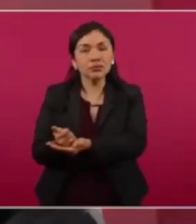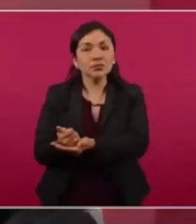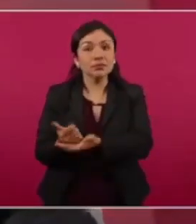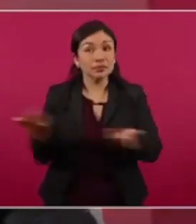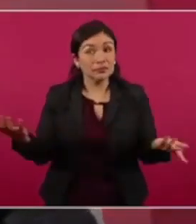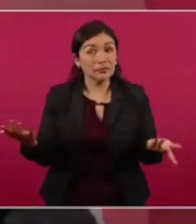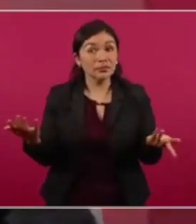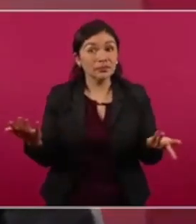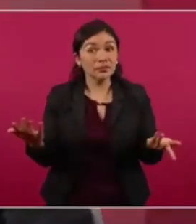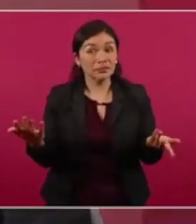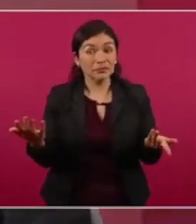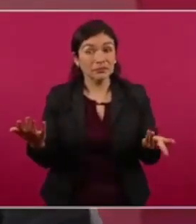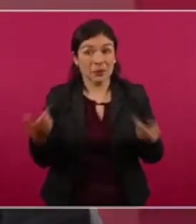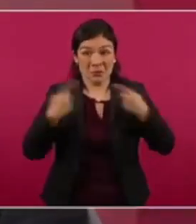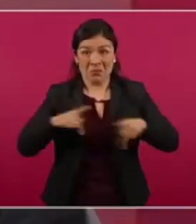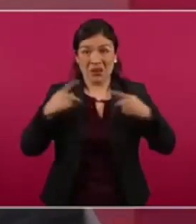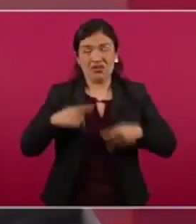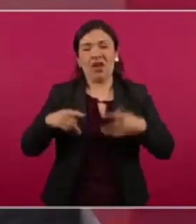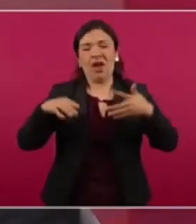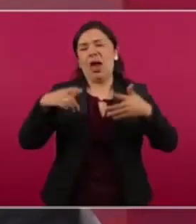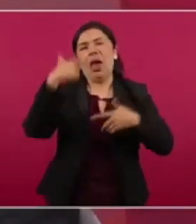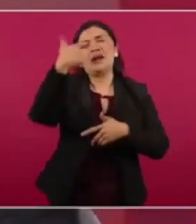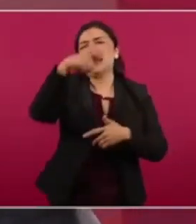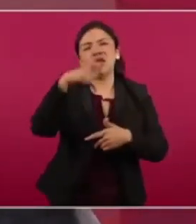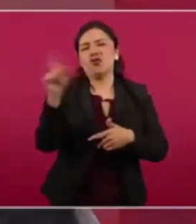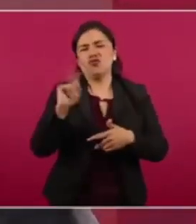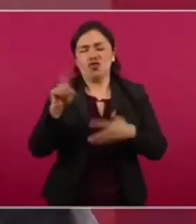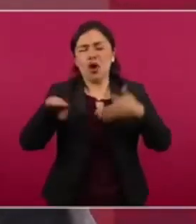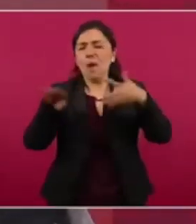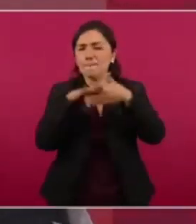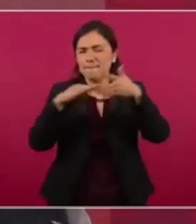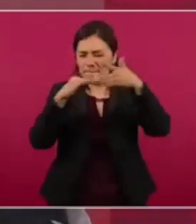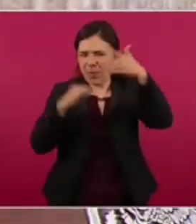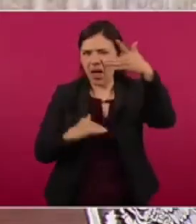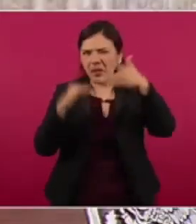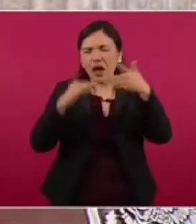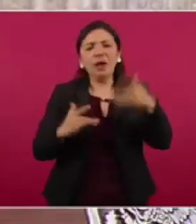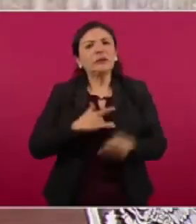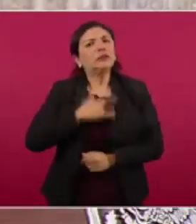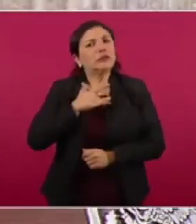Una clase media con dimensión social,